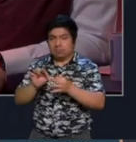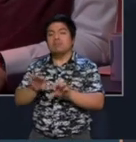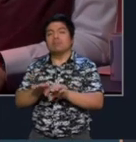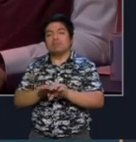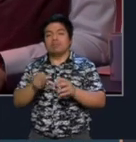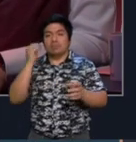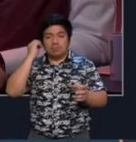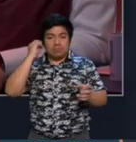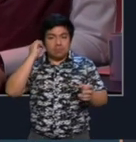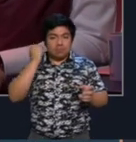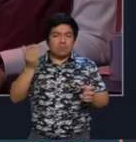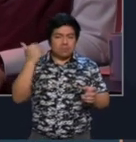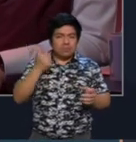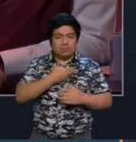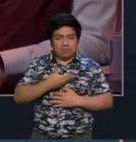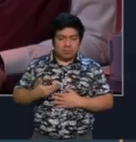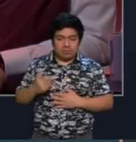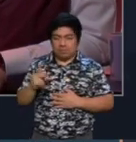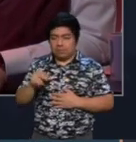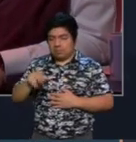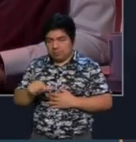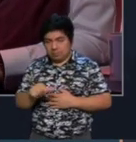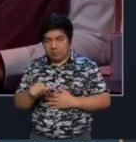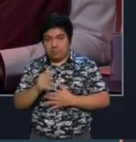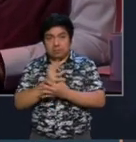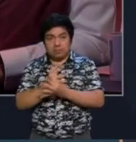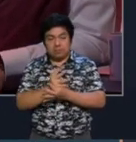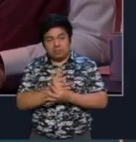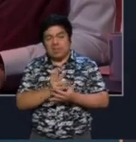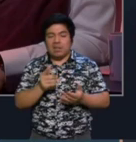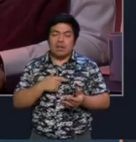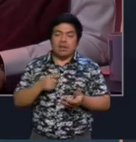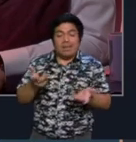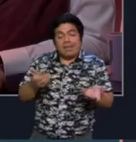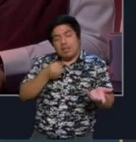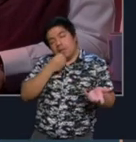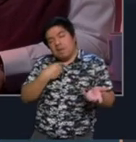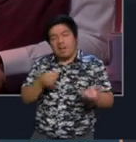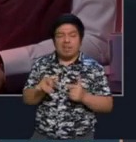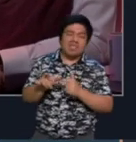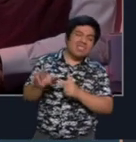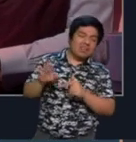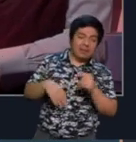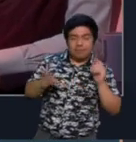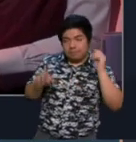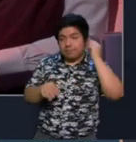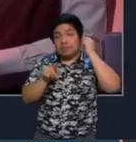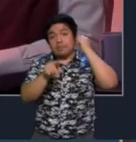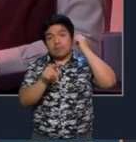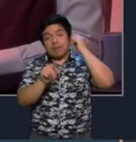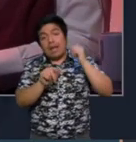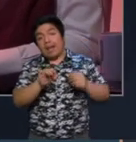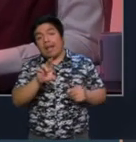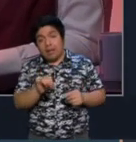apostarle, como bien lo decía hace rato el presidente Piña, es apostarle a la conformidad, a que nada cambie, a que todo siga igual de mal. Alejandro Piña, ¿por